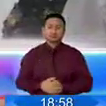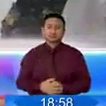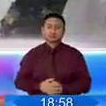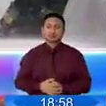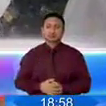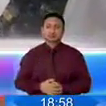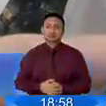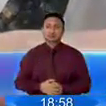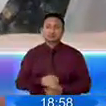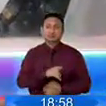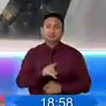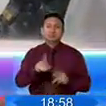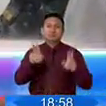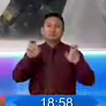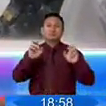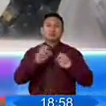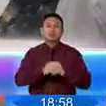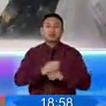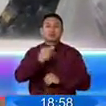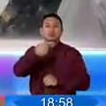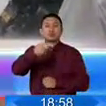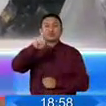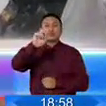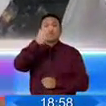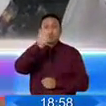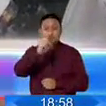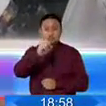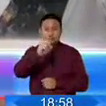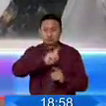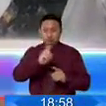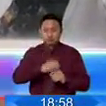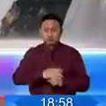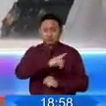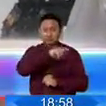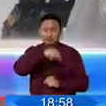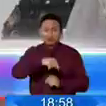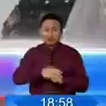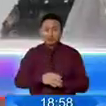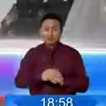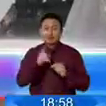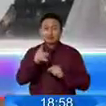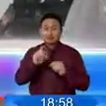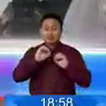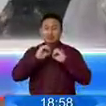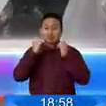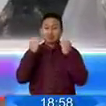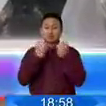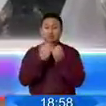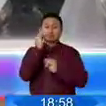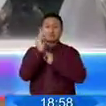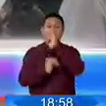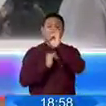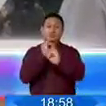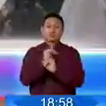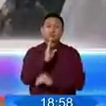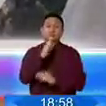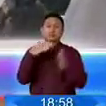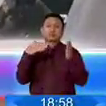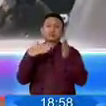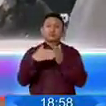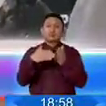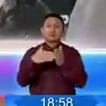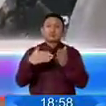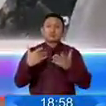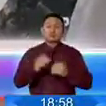tema de un alias Guacho como un enemigo del Estado. Aquí es el crimen organizado transnacional en contra de